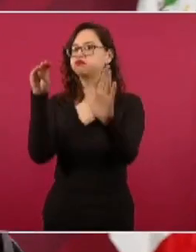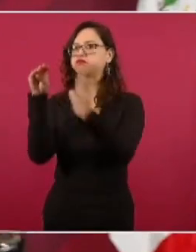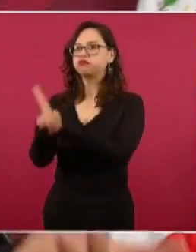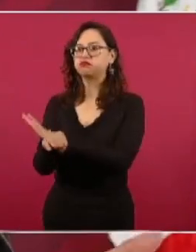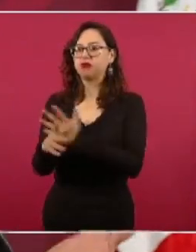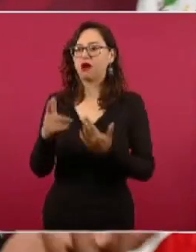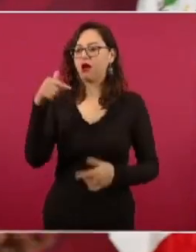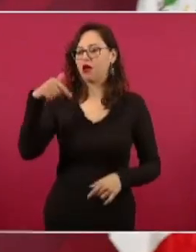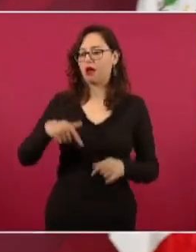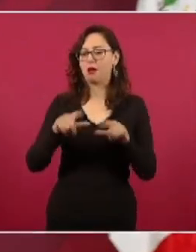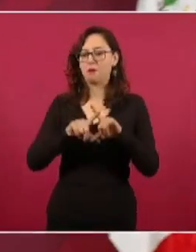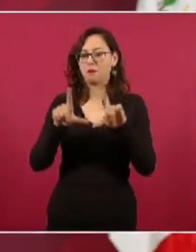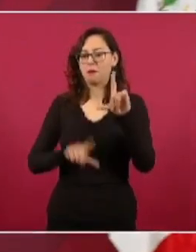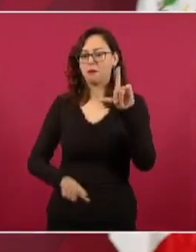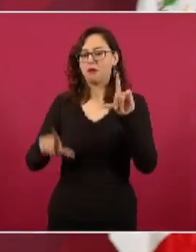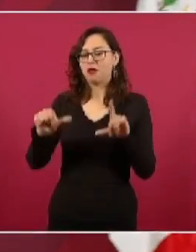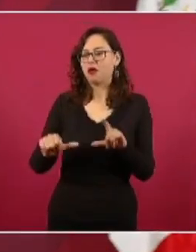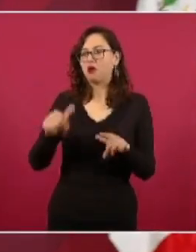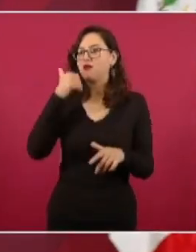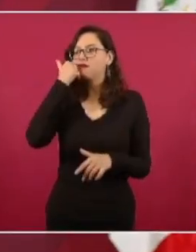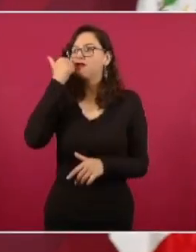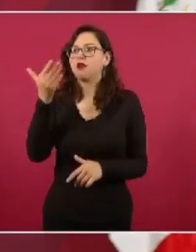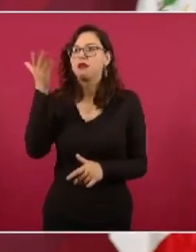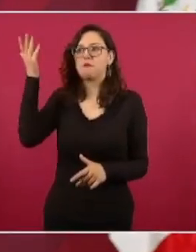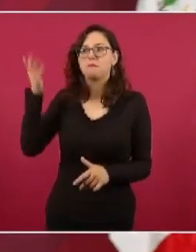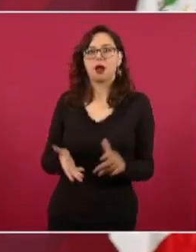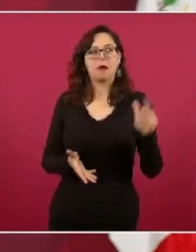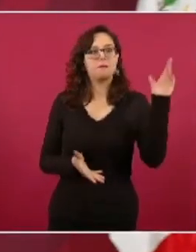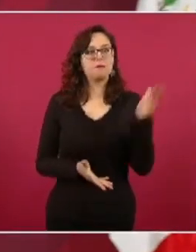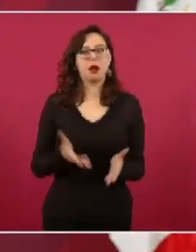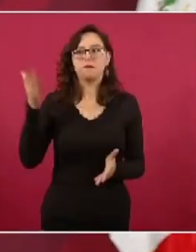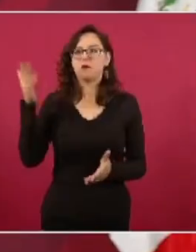para la inversión extranjera.